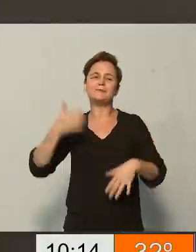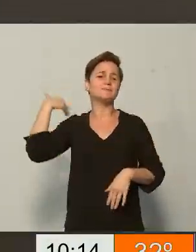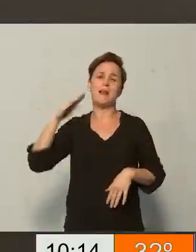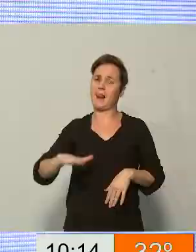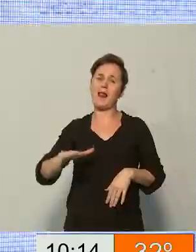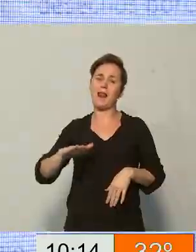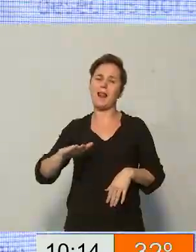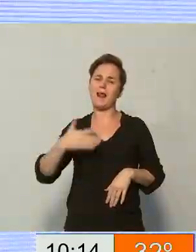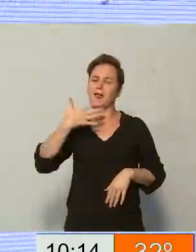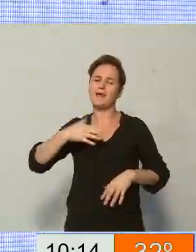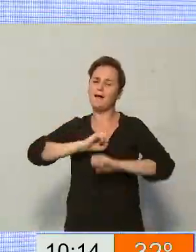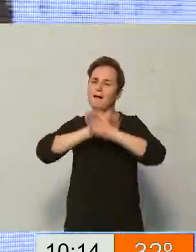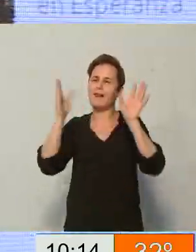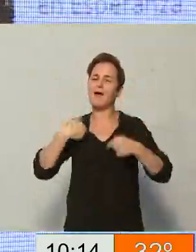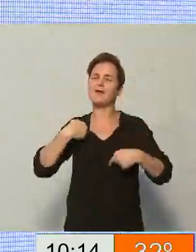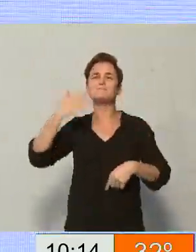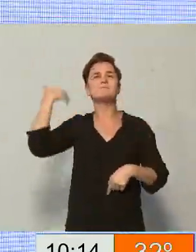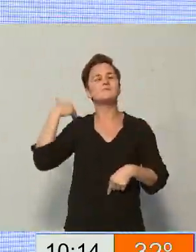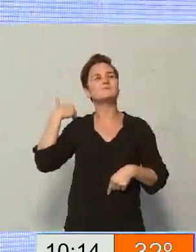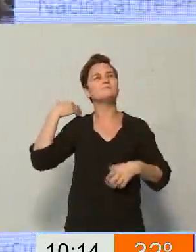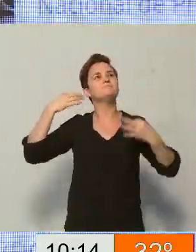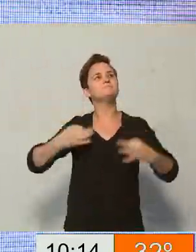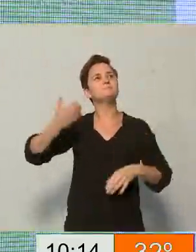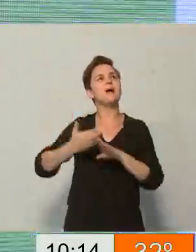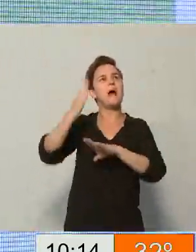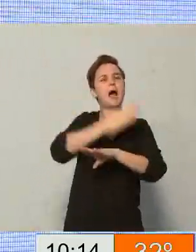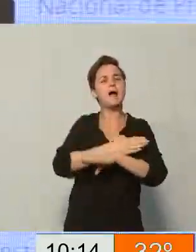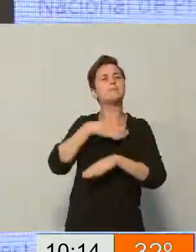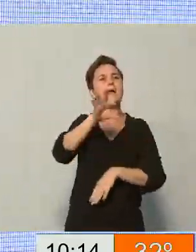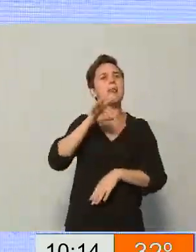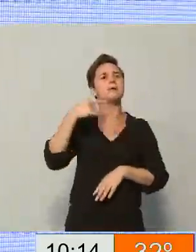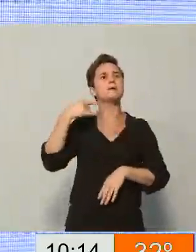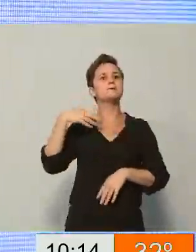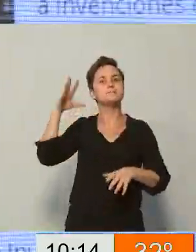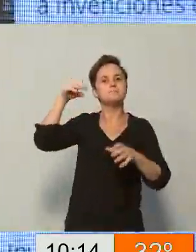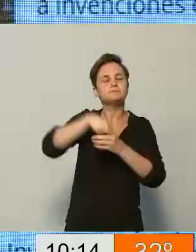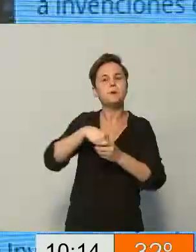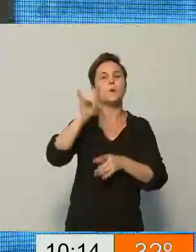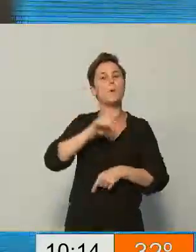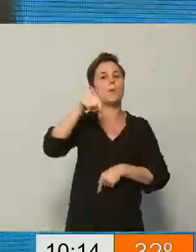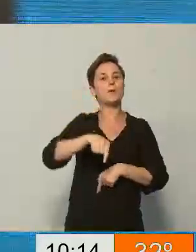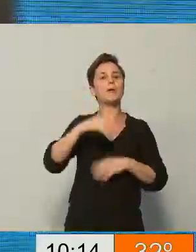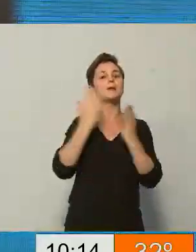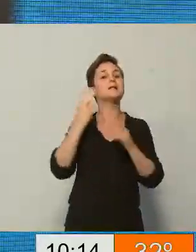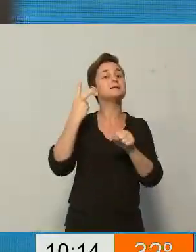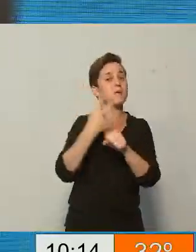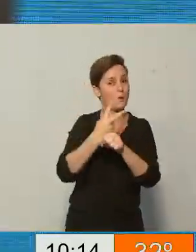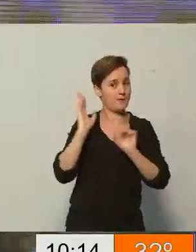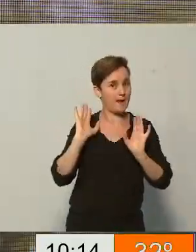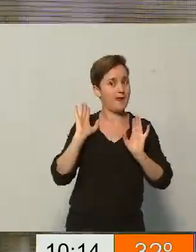chico. Claramente, yo hice una elección anterior, elegí la universidad para hacer mi carrera secundaria en la Escuela Industrial